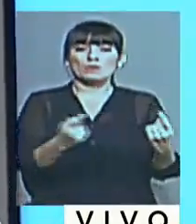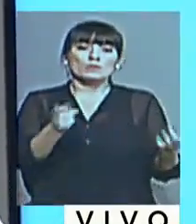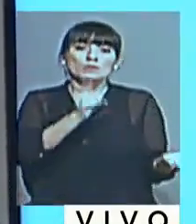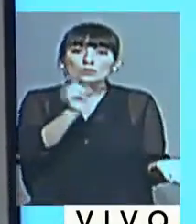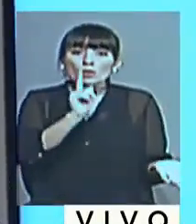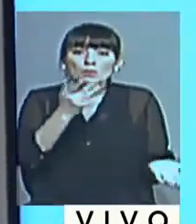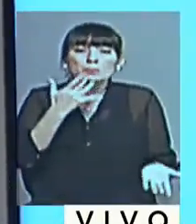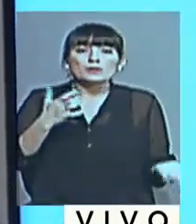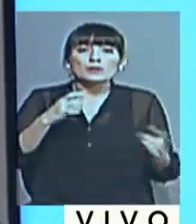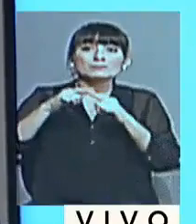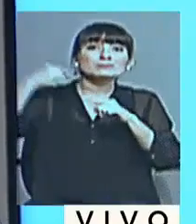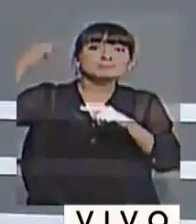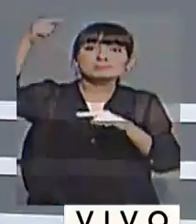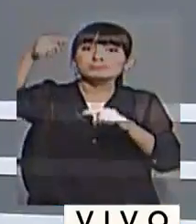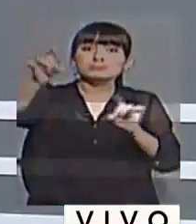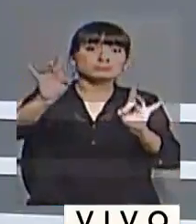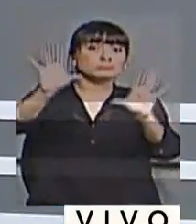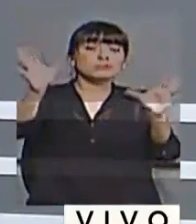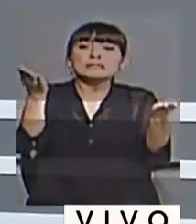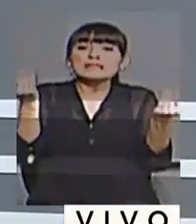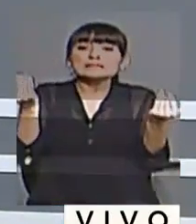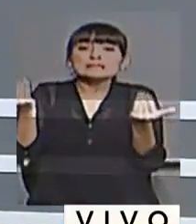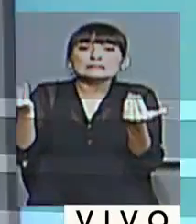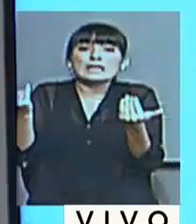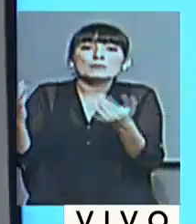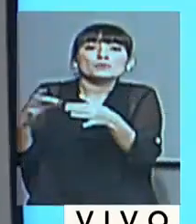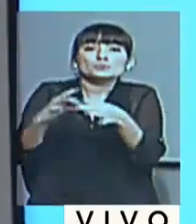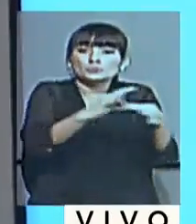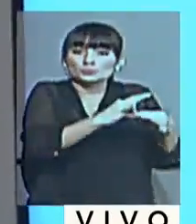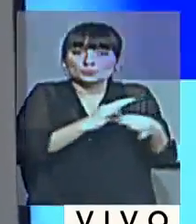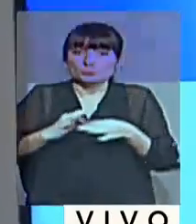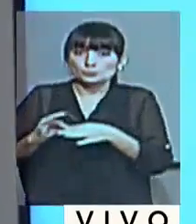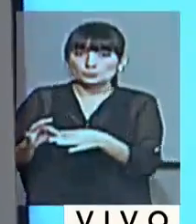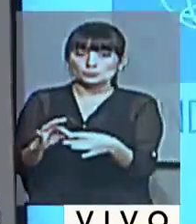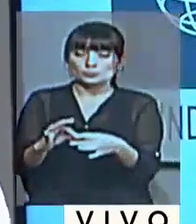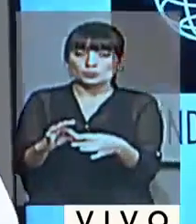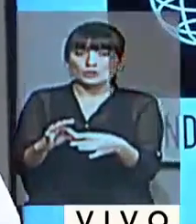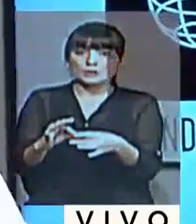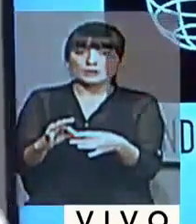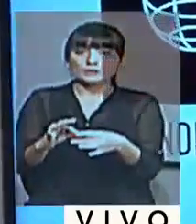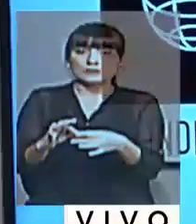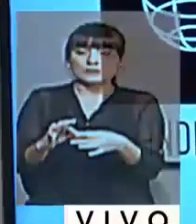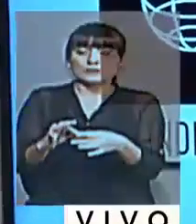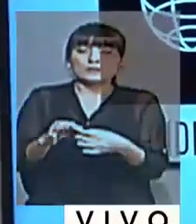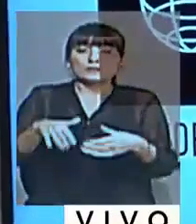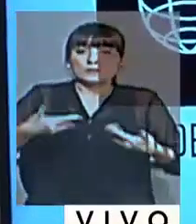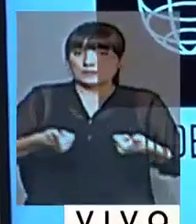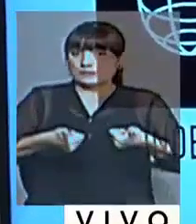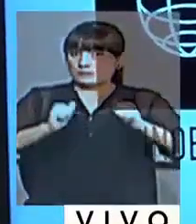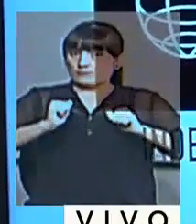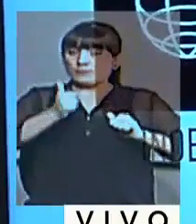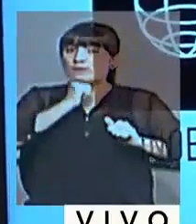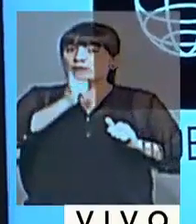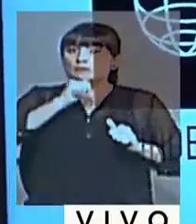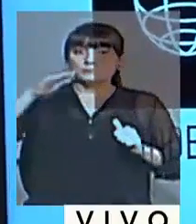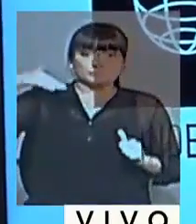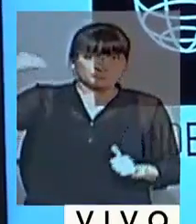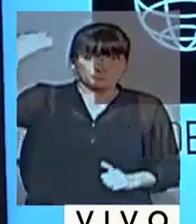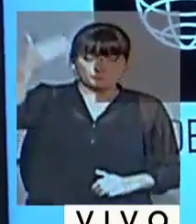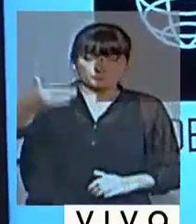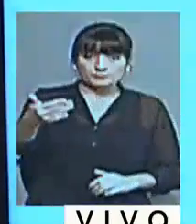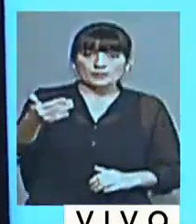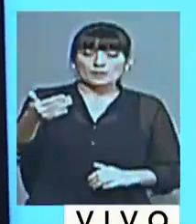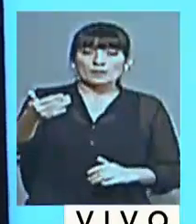a necesitarnos mutuamente. Y lo que tiene, el desafío que tenemos por delante